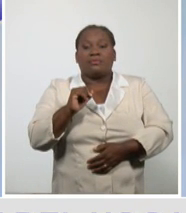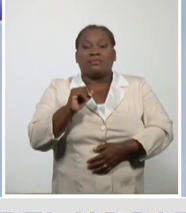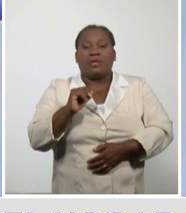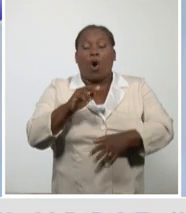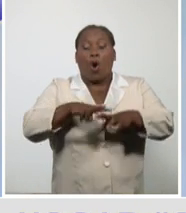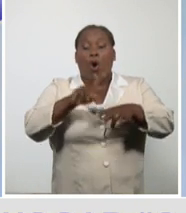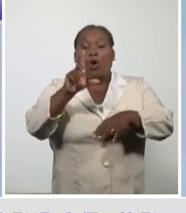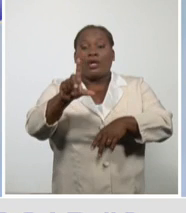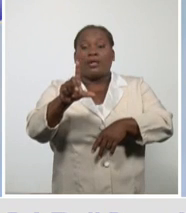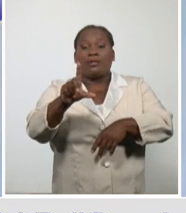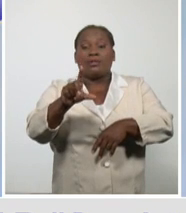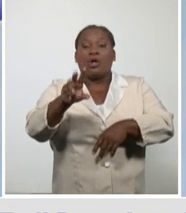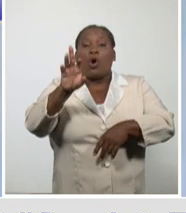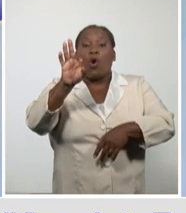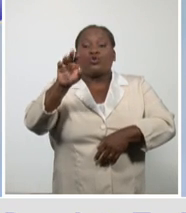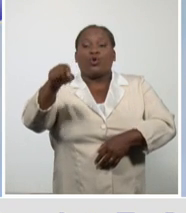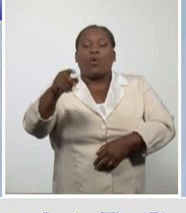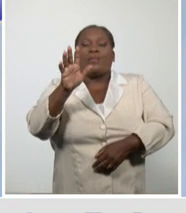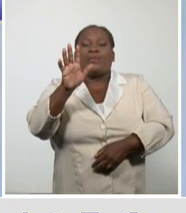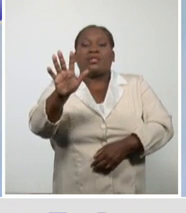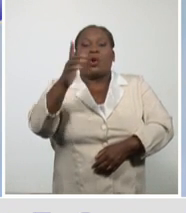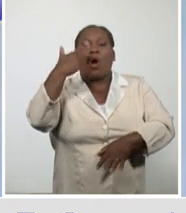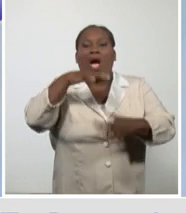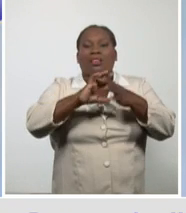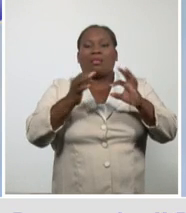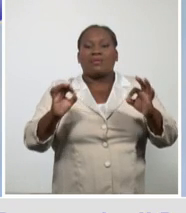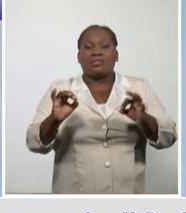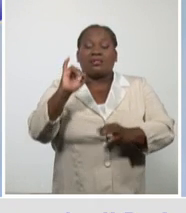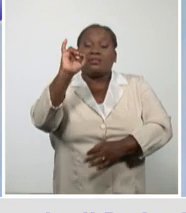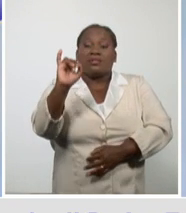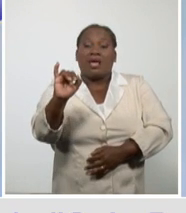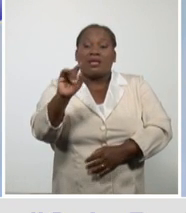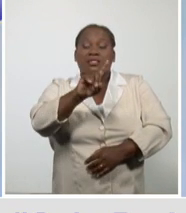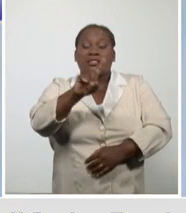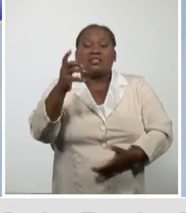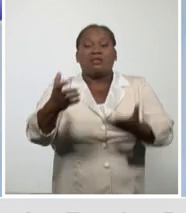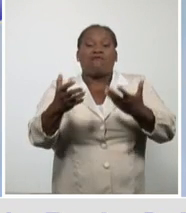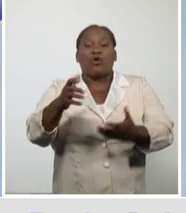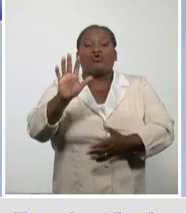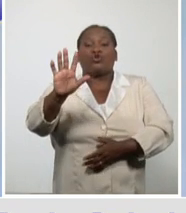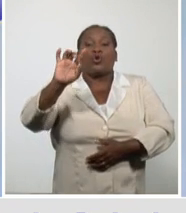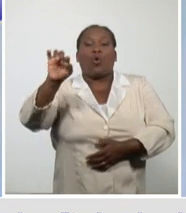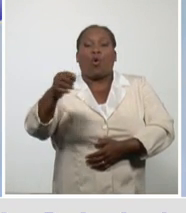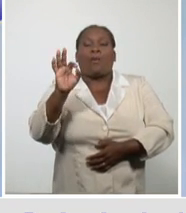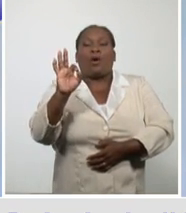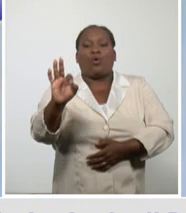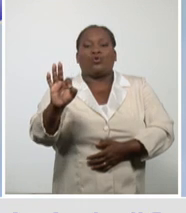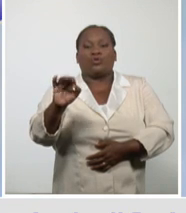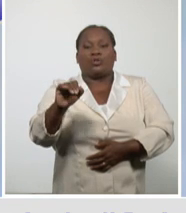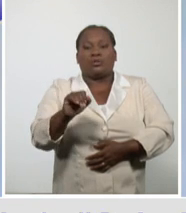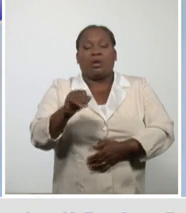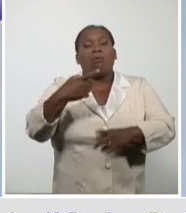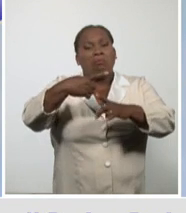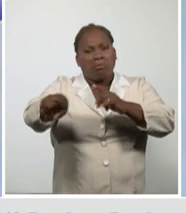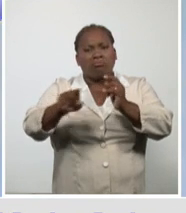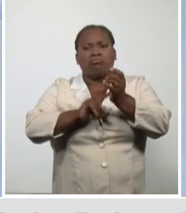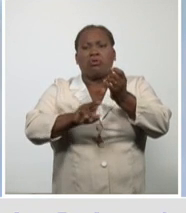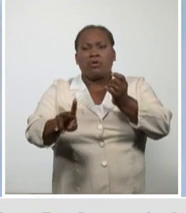Holguín con 8,5, Artemisa 6, Cienfuegos 5,8 y las restantes provincias